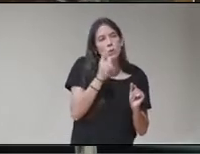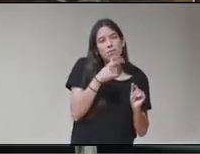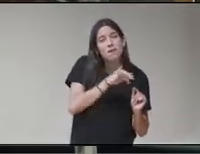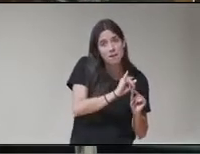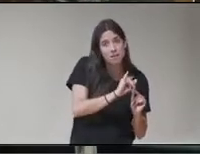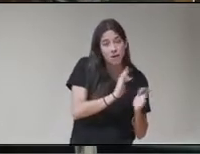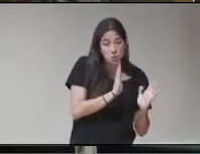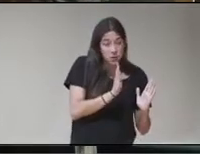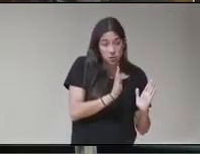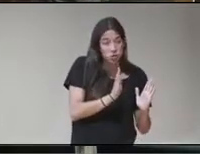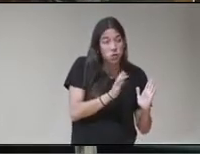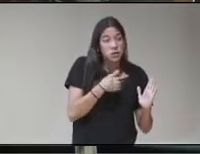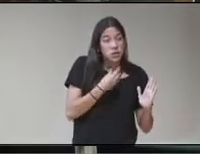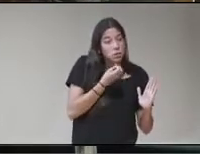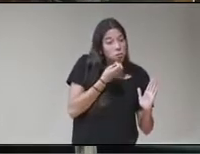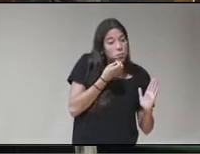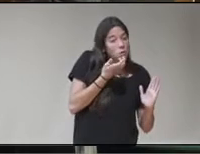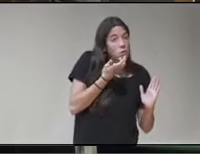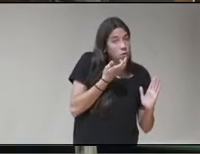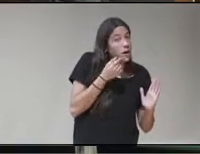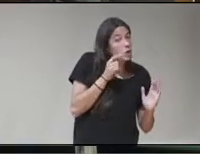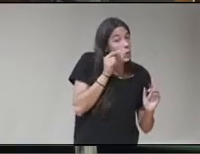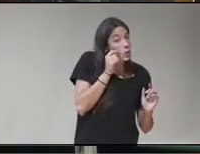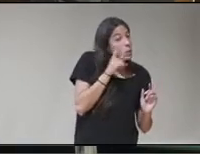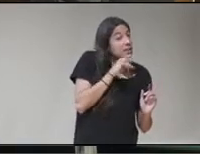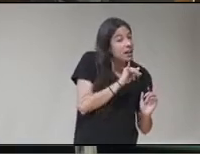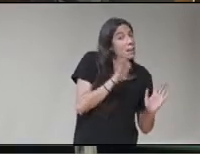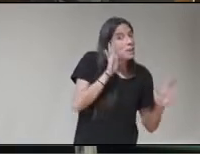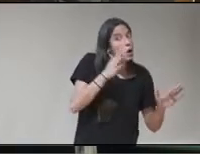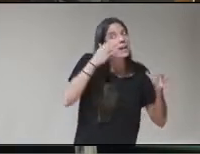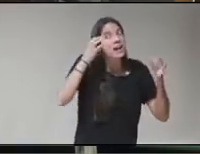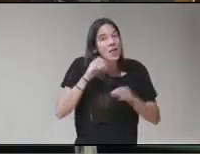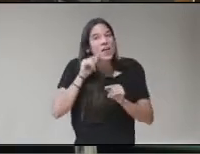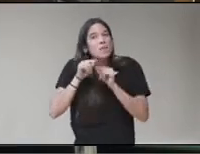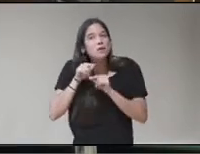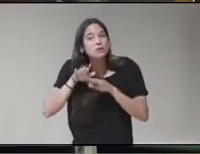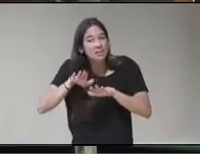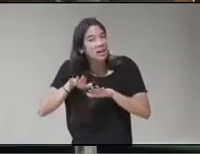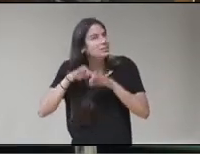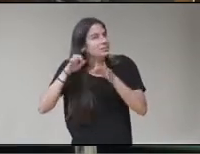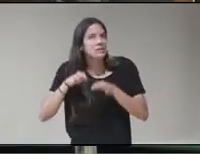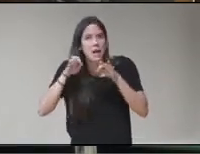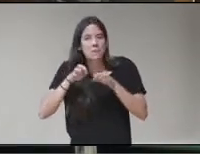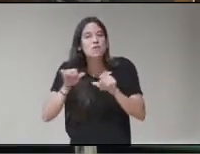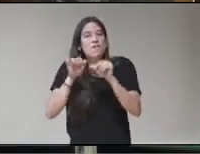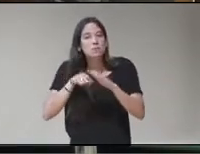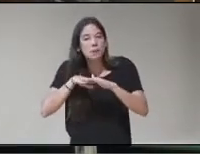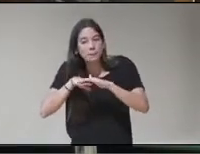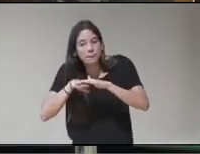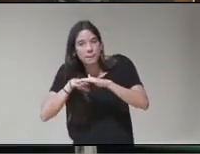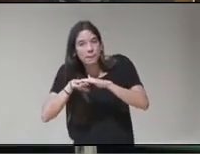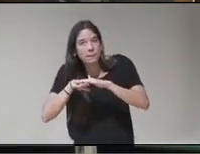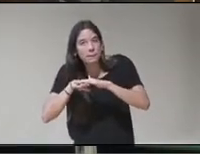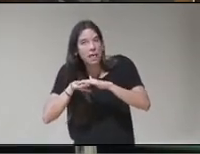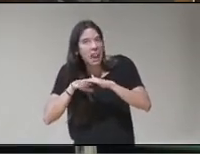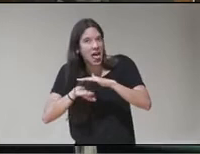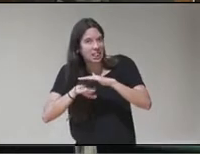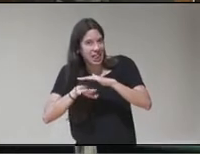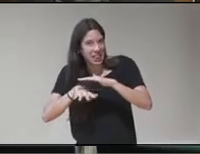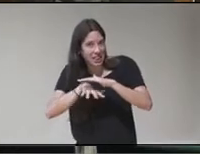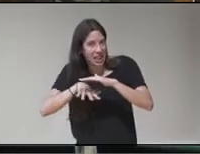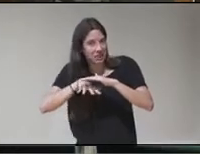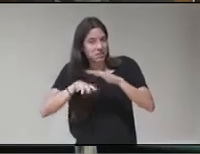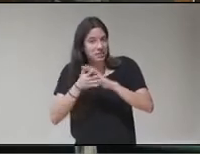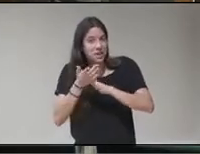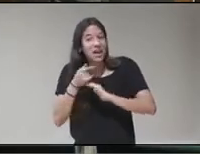en el momento en que me produce la calentura, el virus en realidad está de manera latente en las neuronas de mi